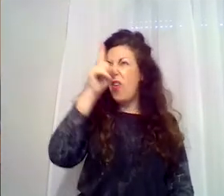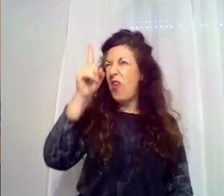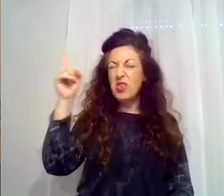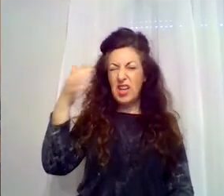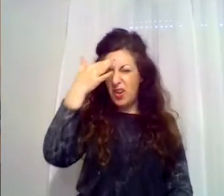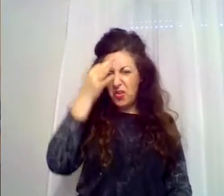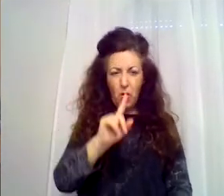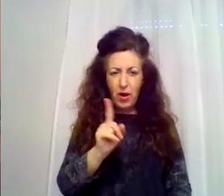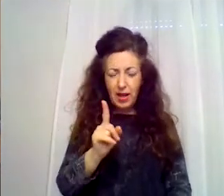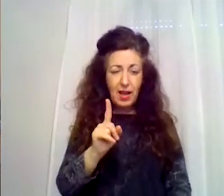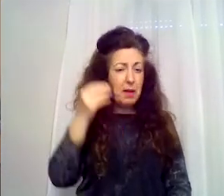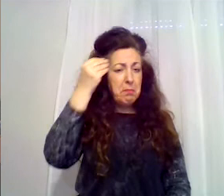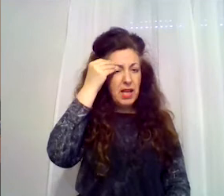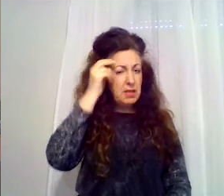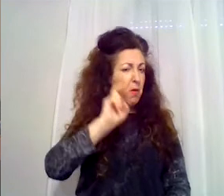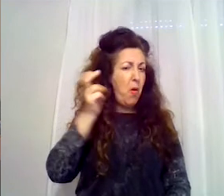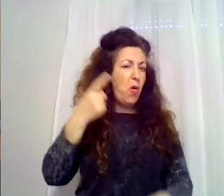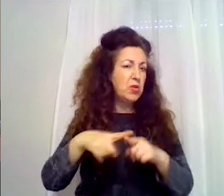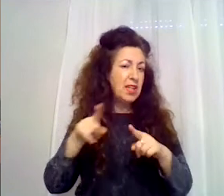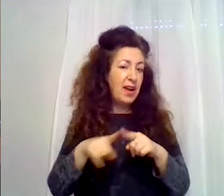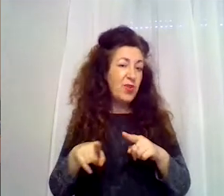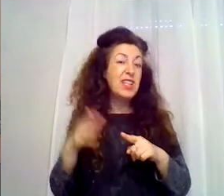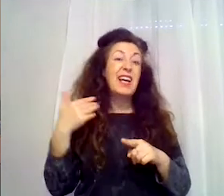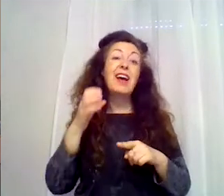Preguntas. Yo creo que hay